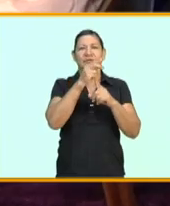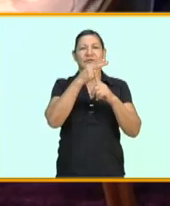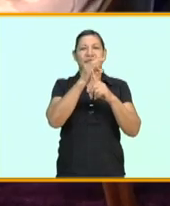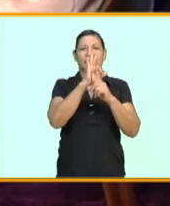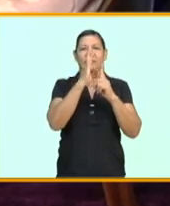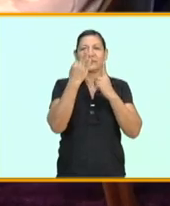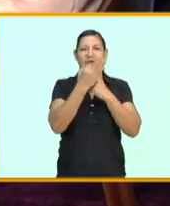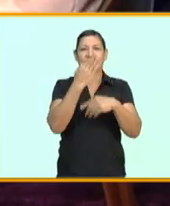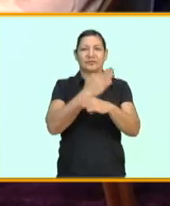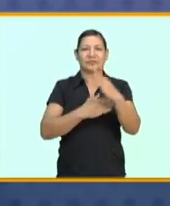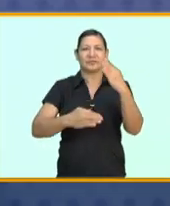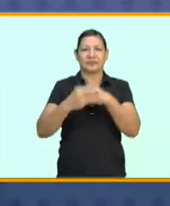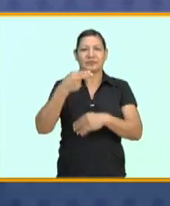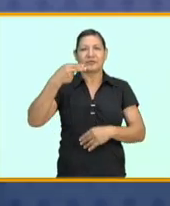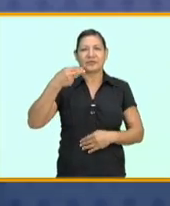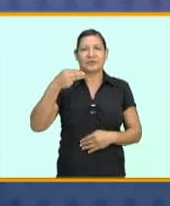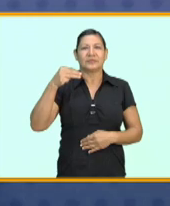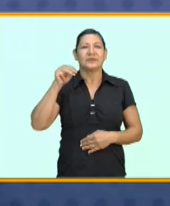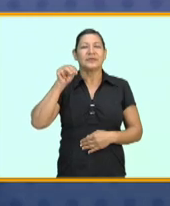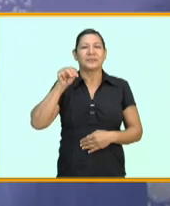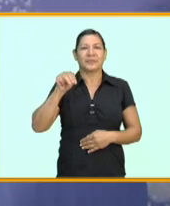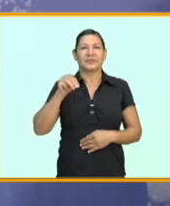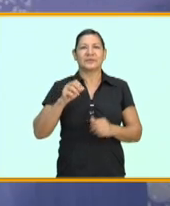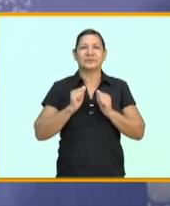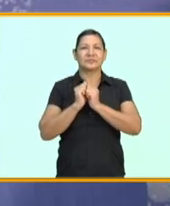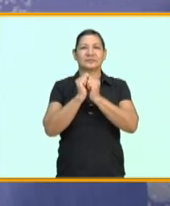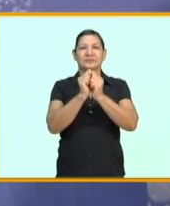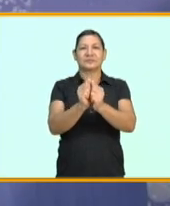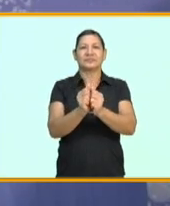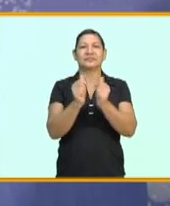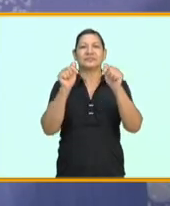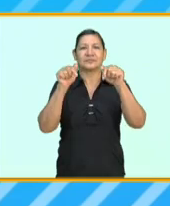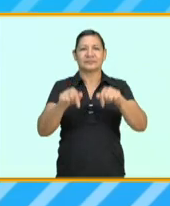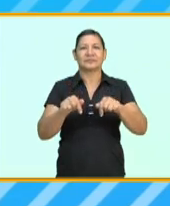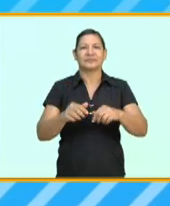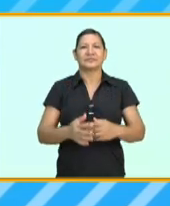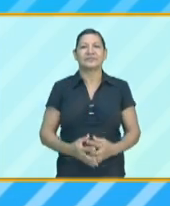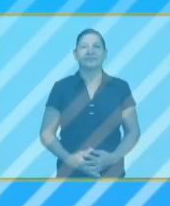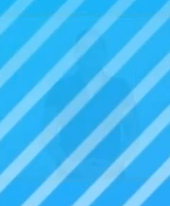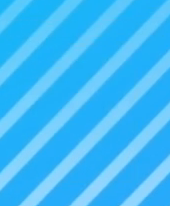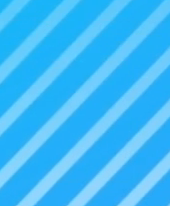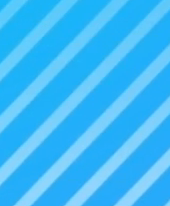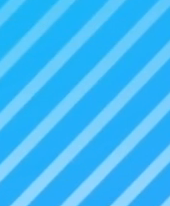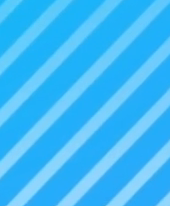y empresas como Hunter Metal, para que usted nos acompañe acá en esta edición especial.